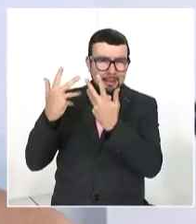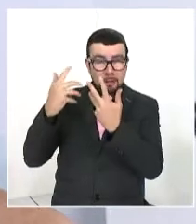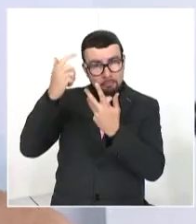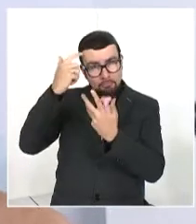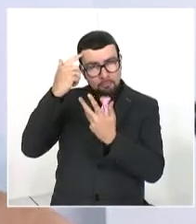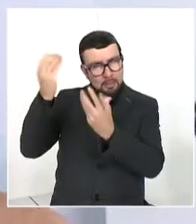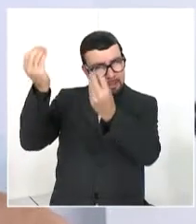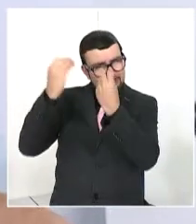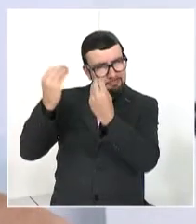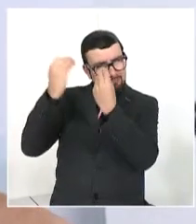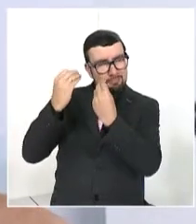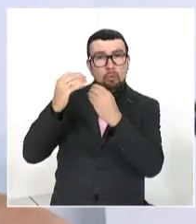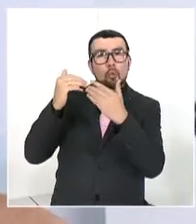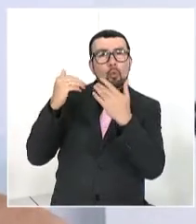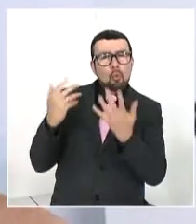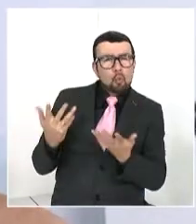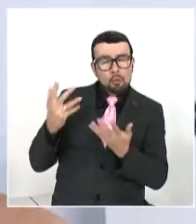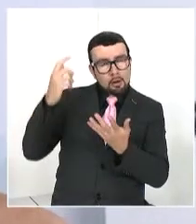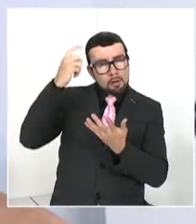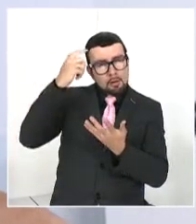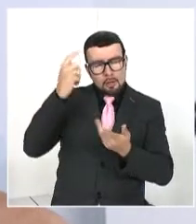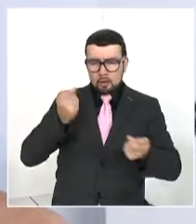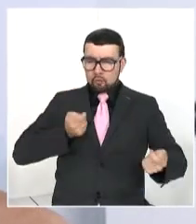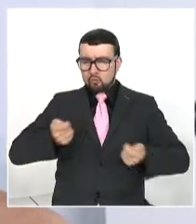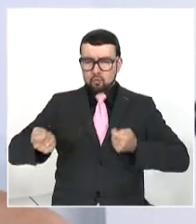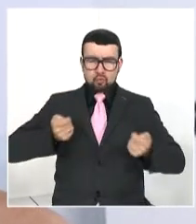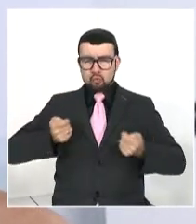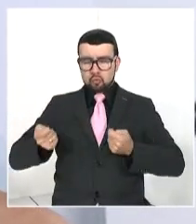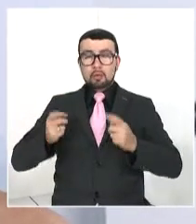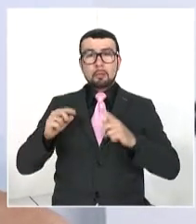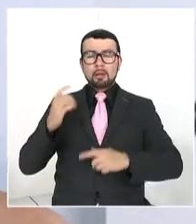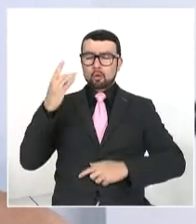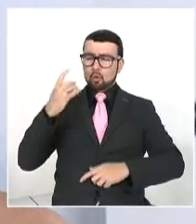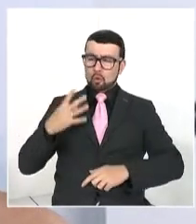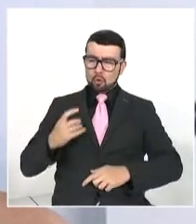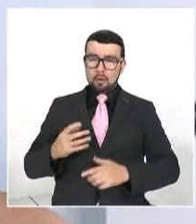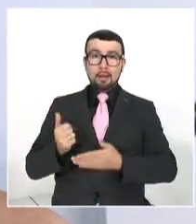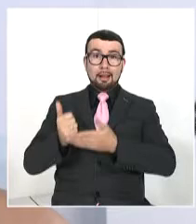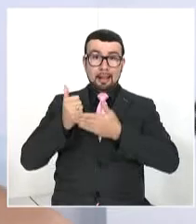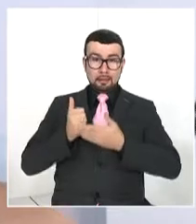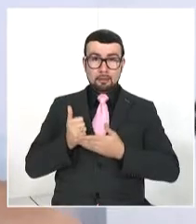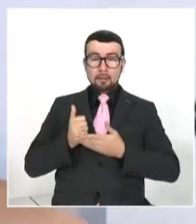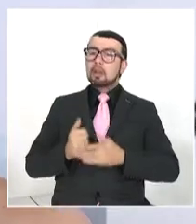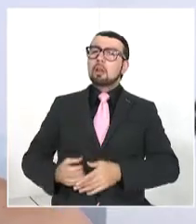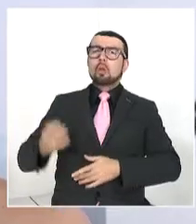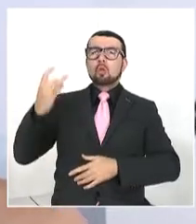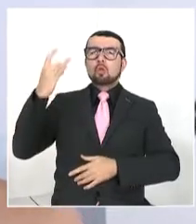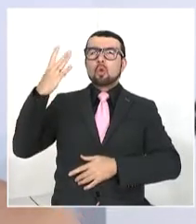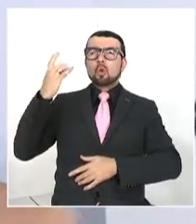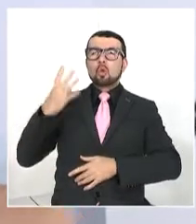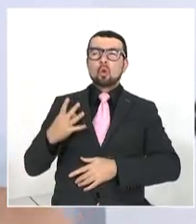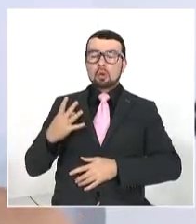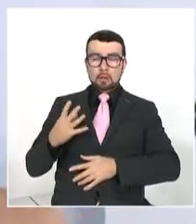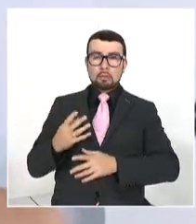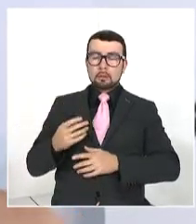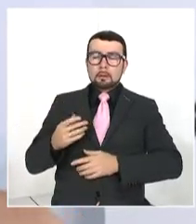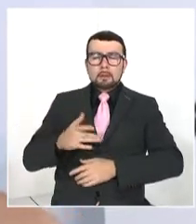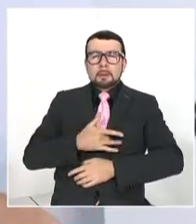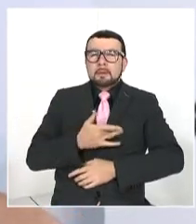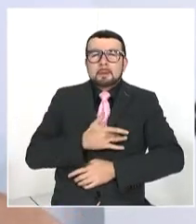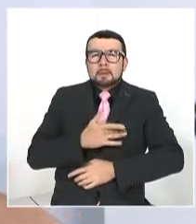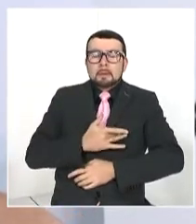podemos manejar toda la parte motora y también el dolor, porque el dolor es un estímulo, ya sea de